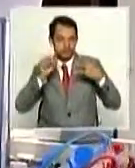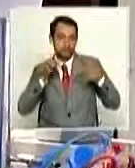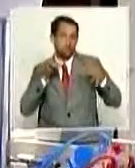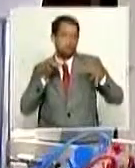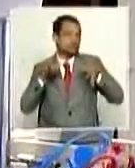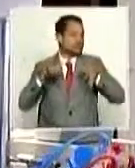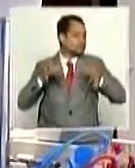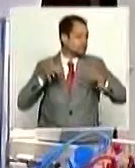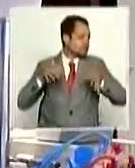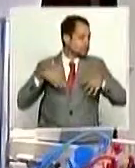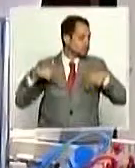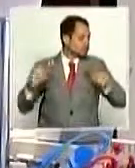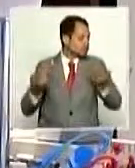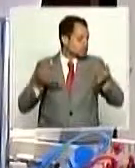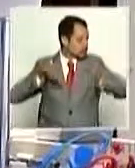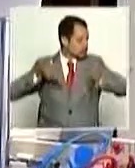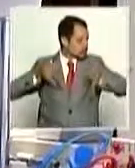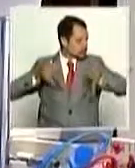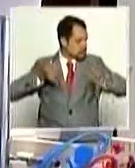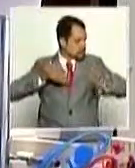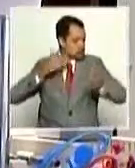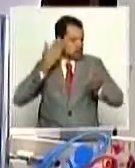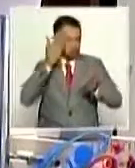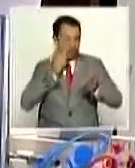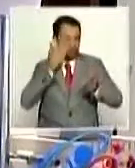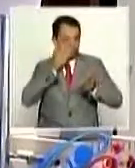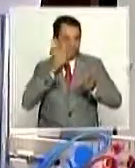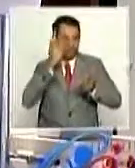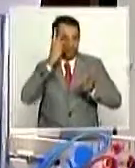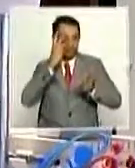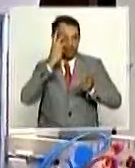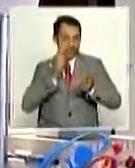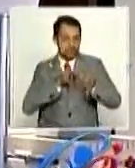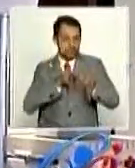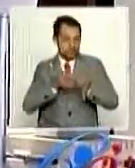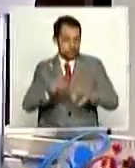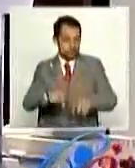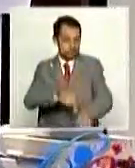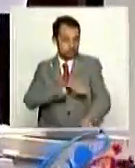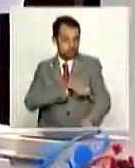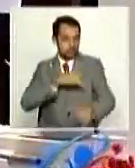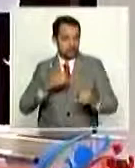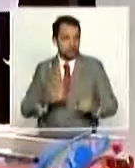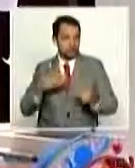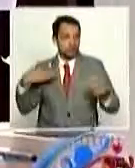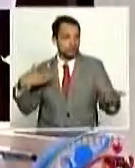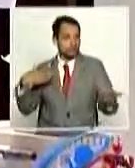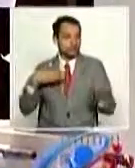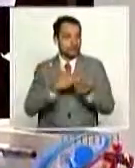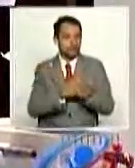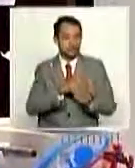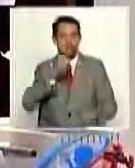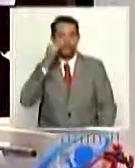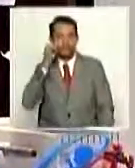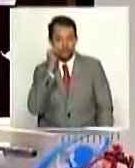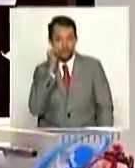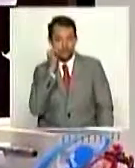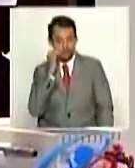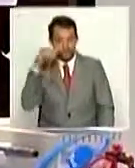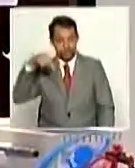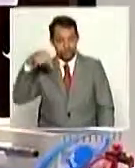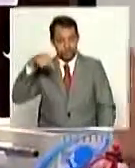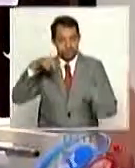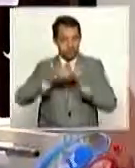pacientes todo el proceso y la evaluación. Entonces el paciente ingresa, estamos grabando en estas horas de la